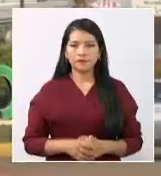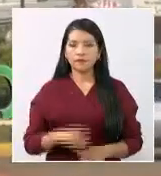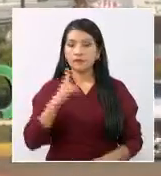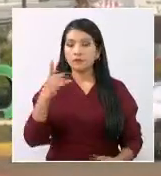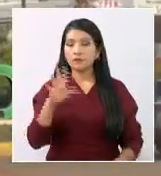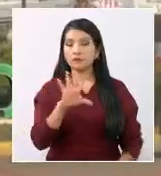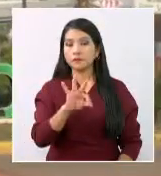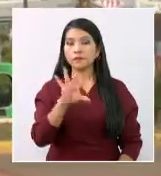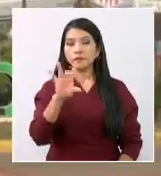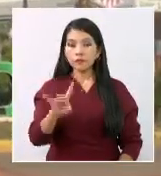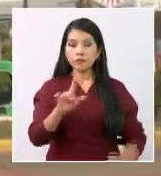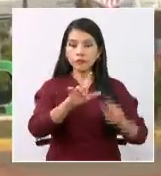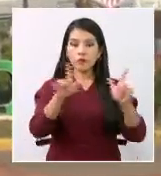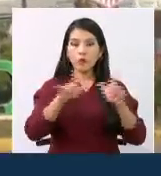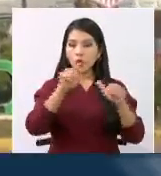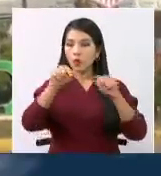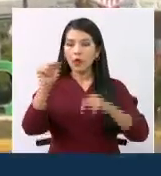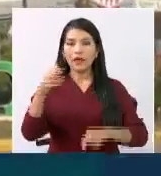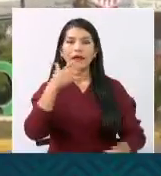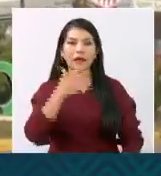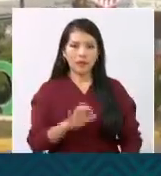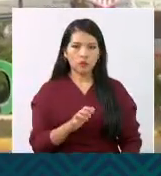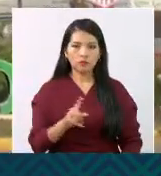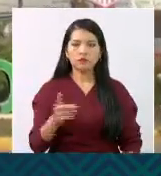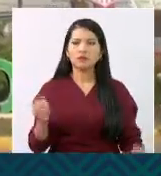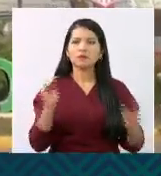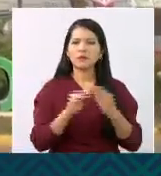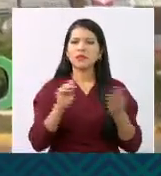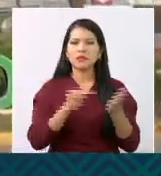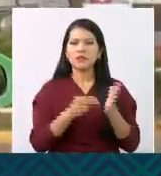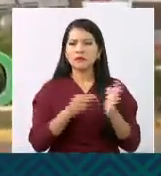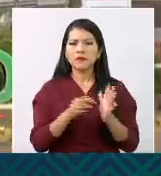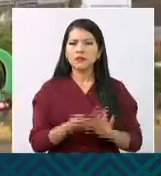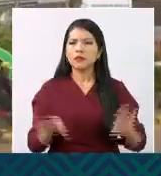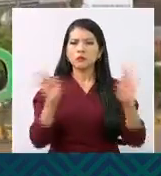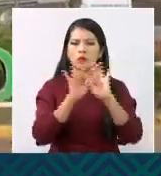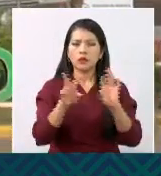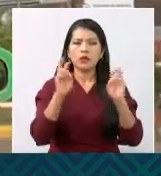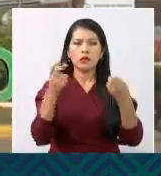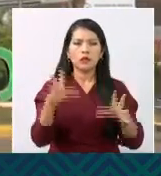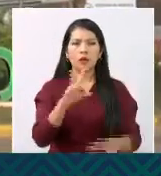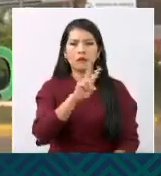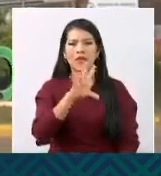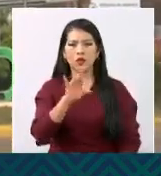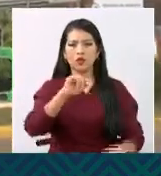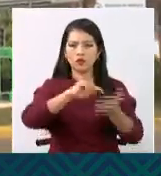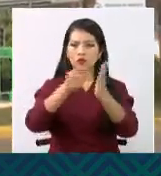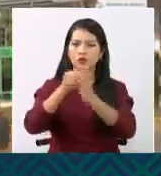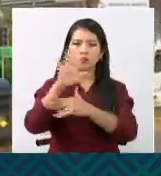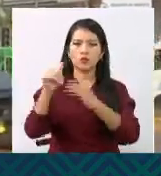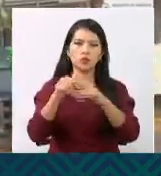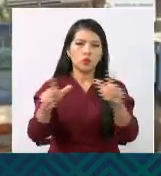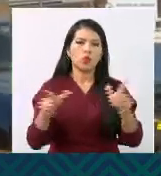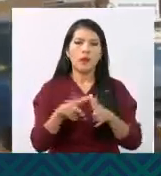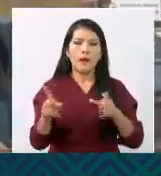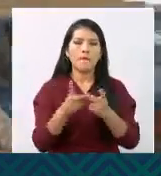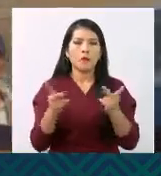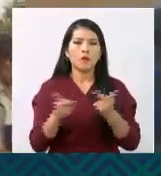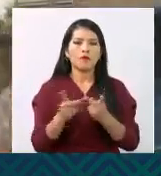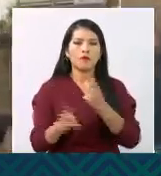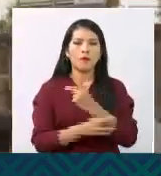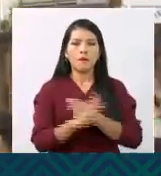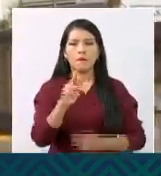48 focos de calor, lo cual lo más significativo que tenemos por el momento son 28 focos en la provincia de Marván,